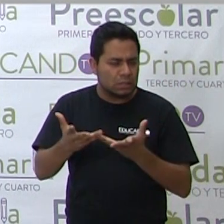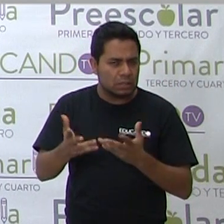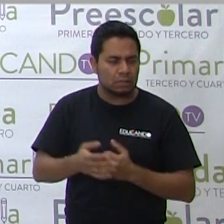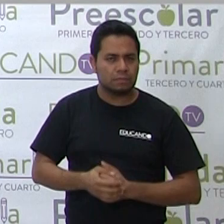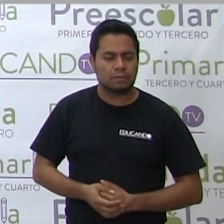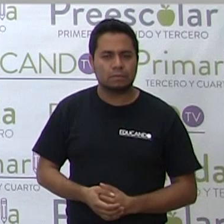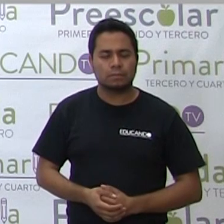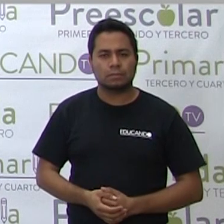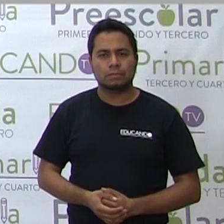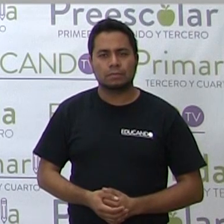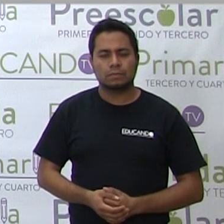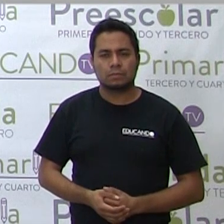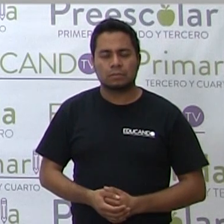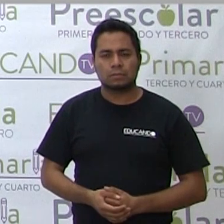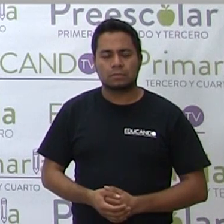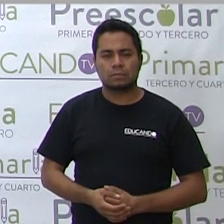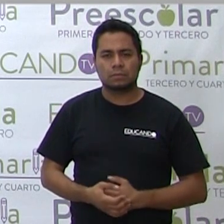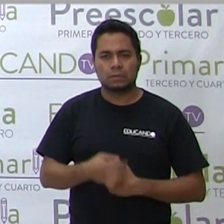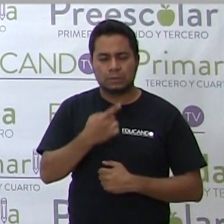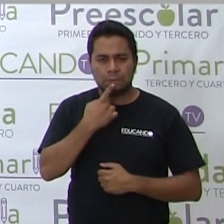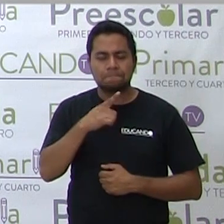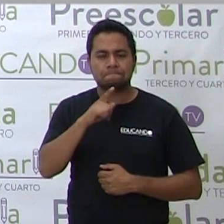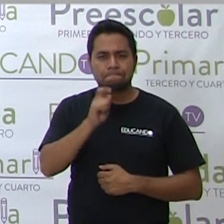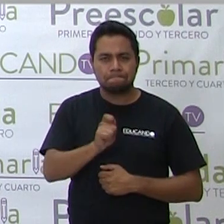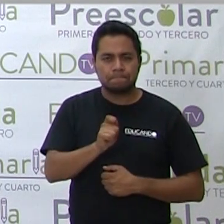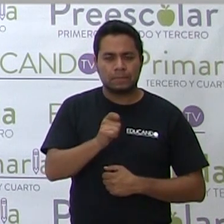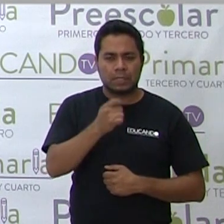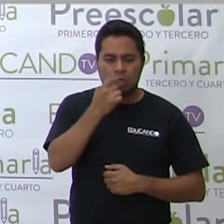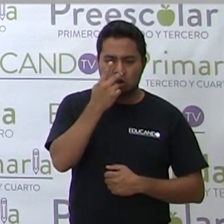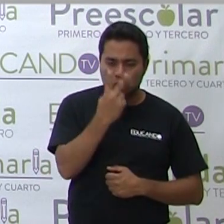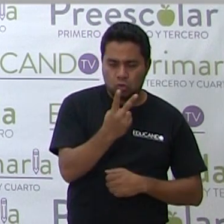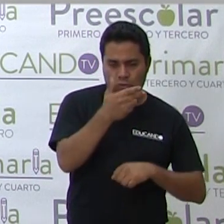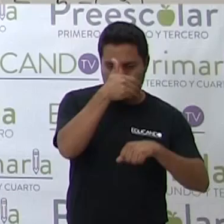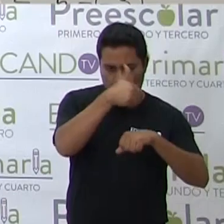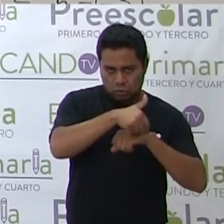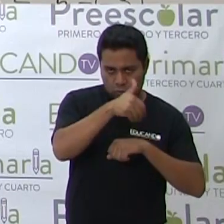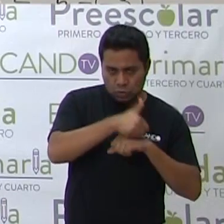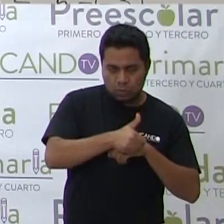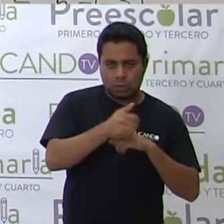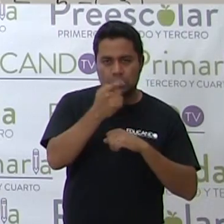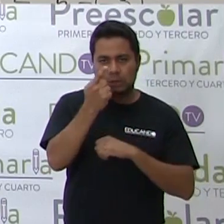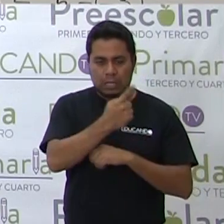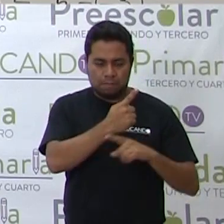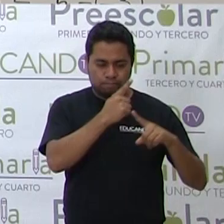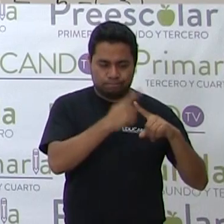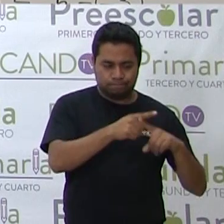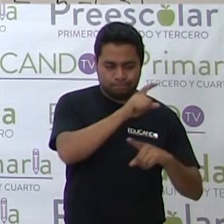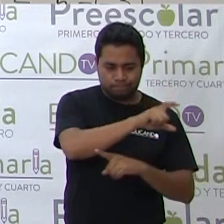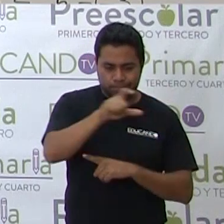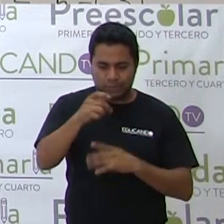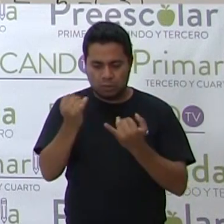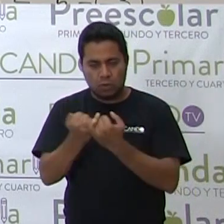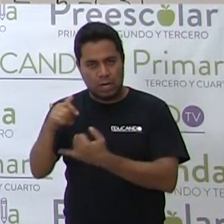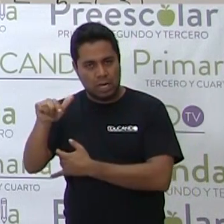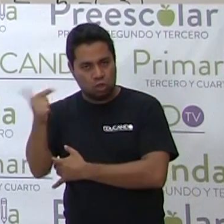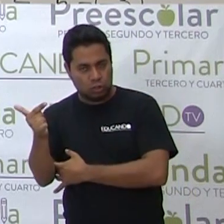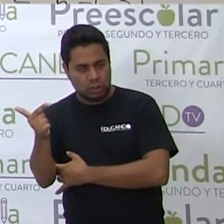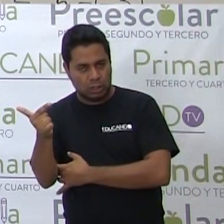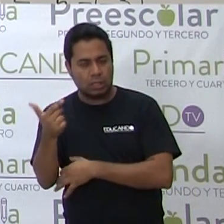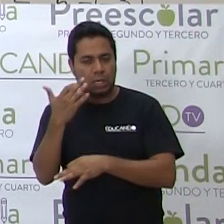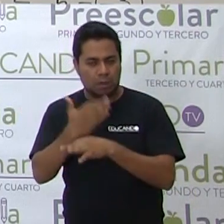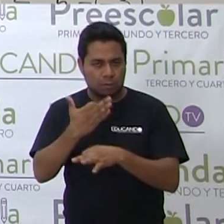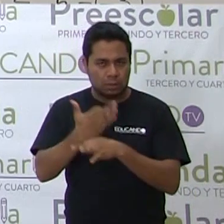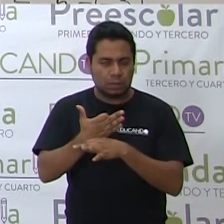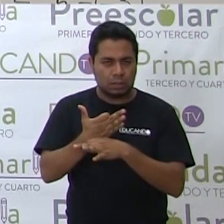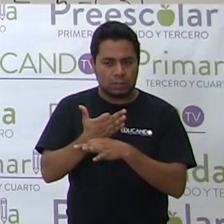nos dice que tenemos que buscar dos números que multiplicados den 12 en este caso